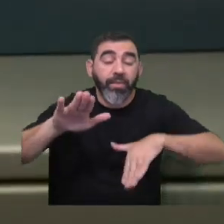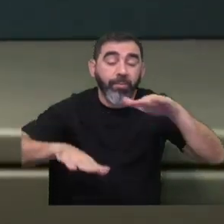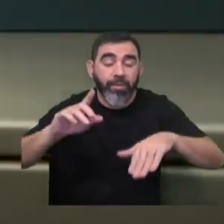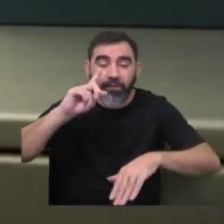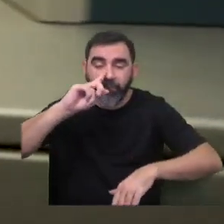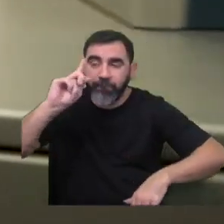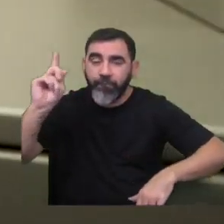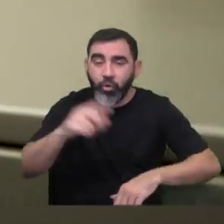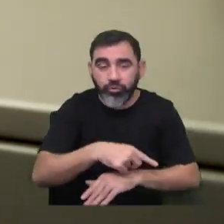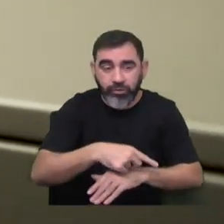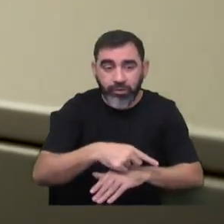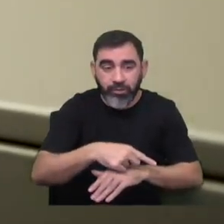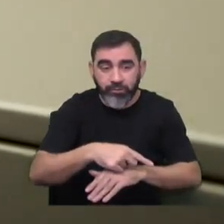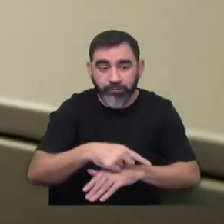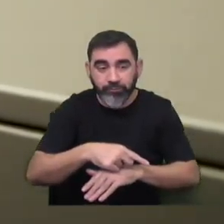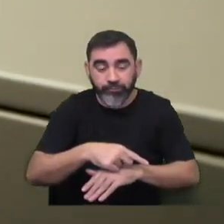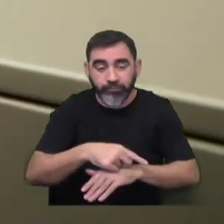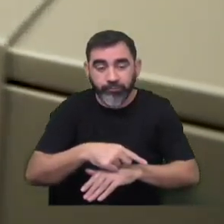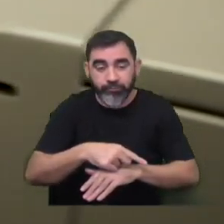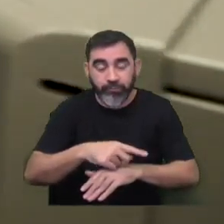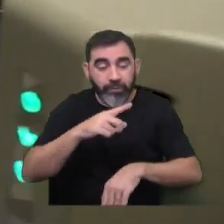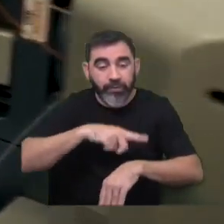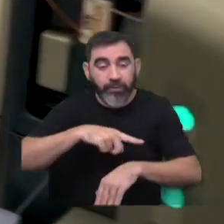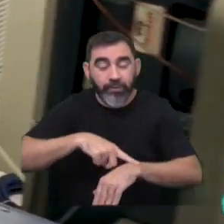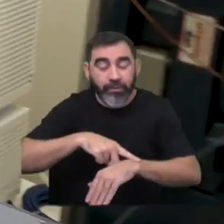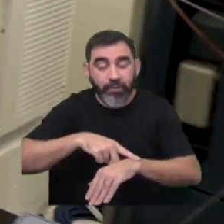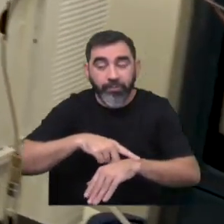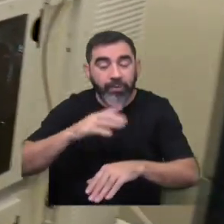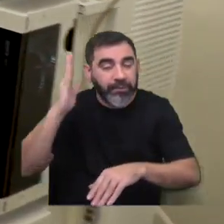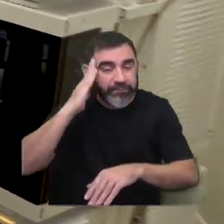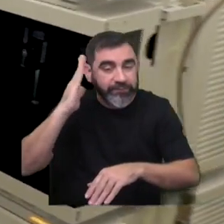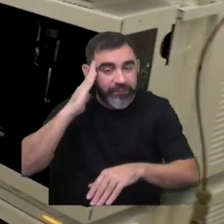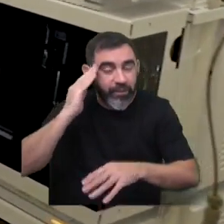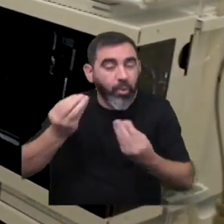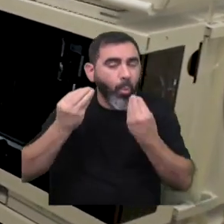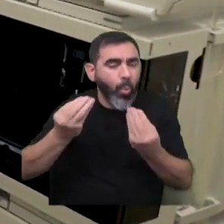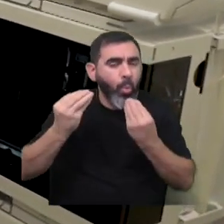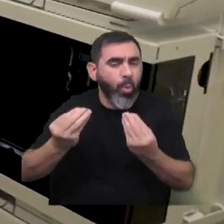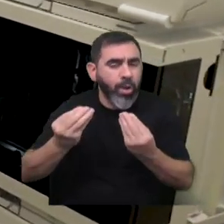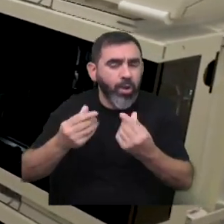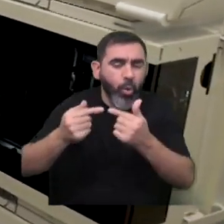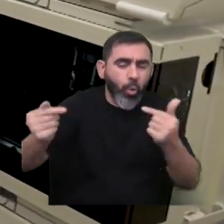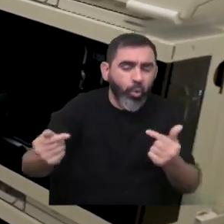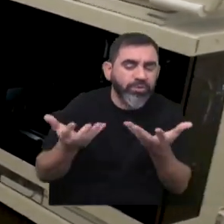velocidad a donde llegan al tiempo de vuelo, nos va diciendo cuál es la masa molecular